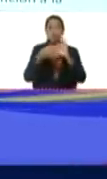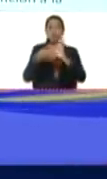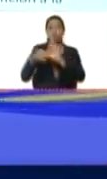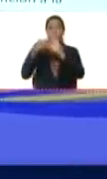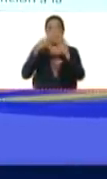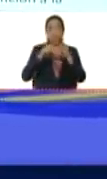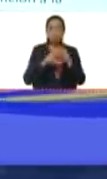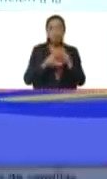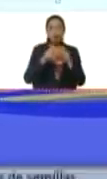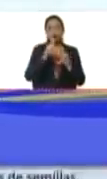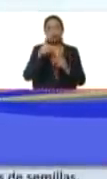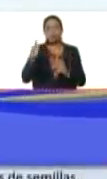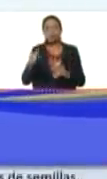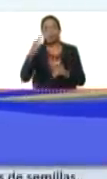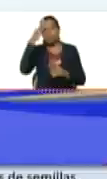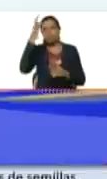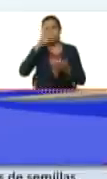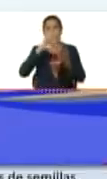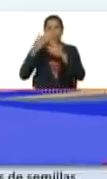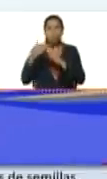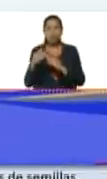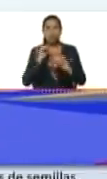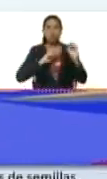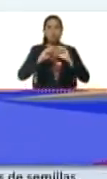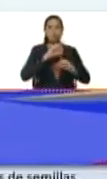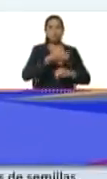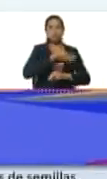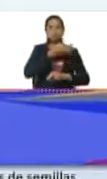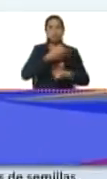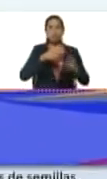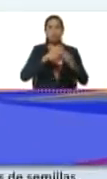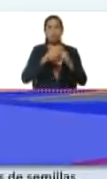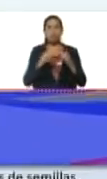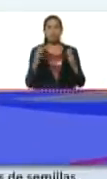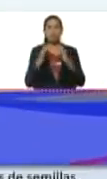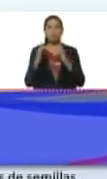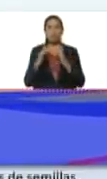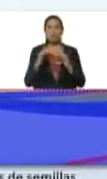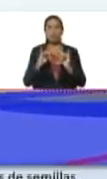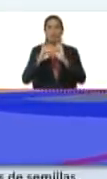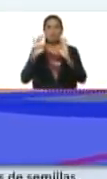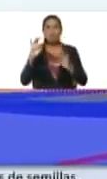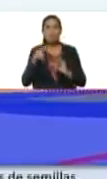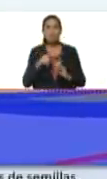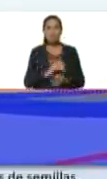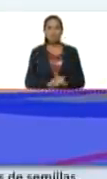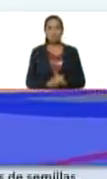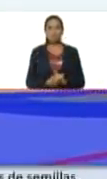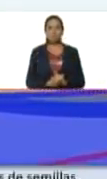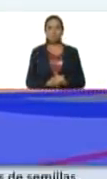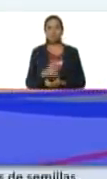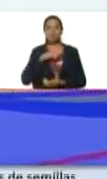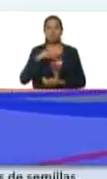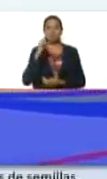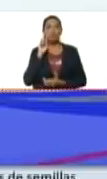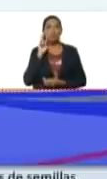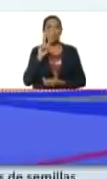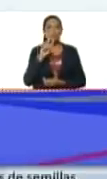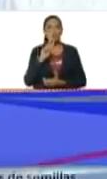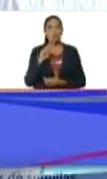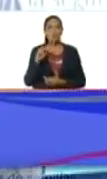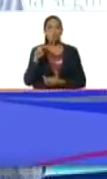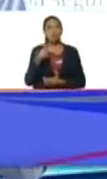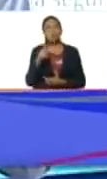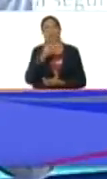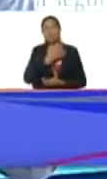los consejos comunales, las comunas, los movimientos sociales y las relaciones con los condominios. De esto, presidente, por ejemplo, tenemos una